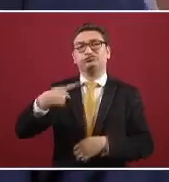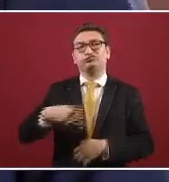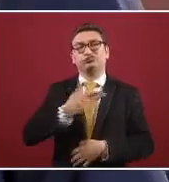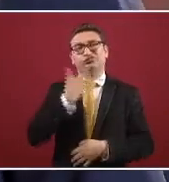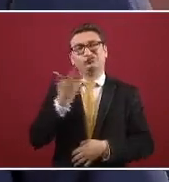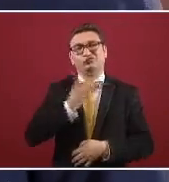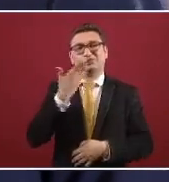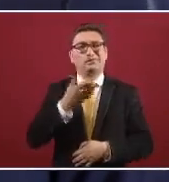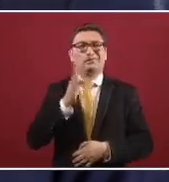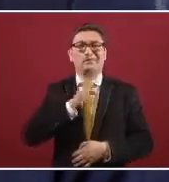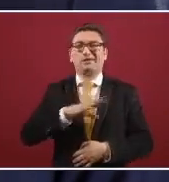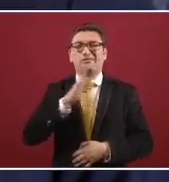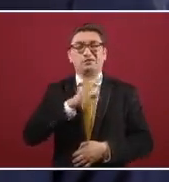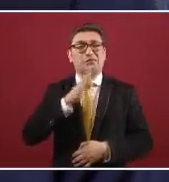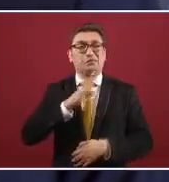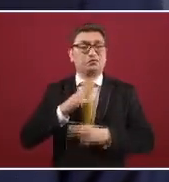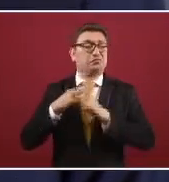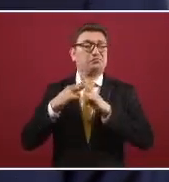desde que